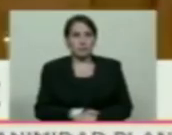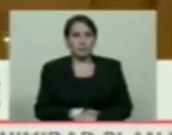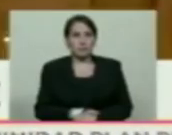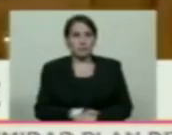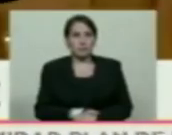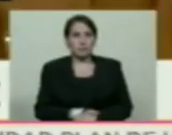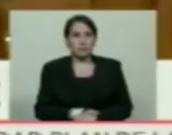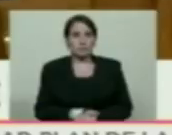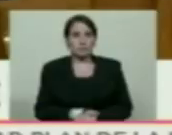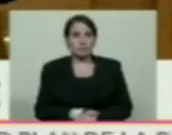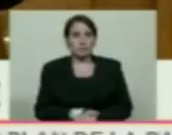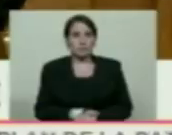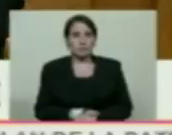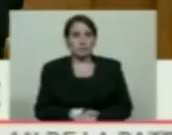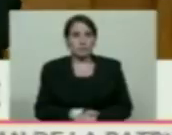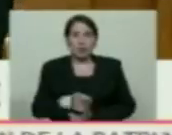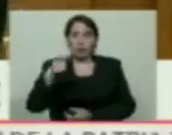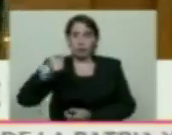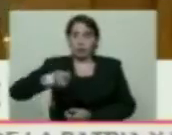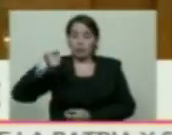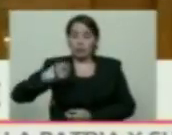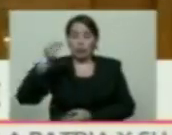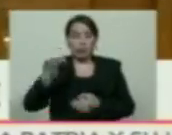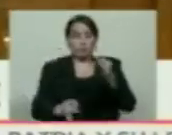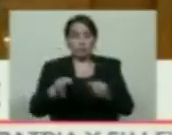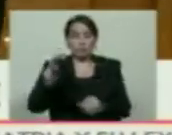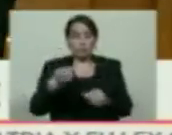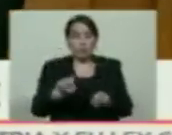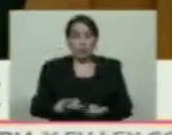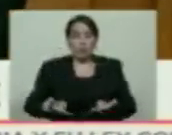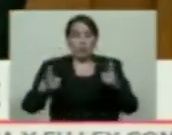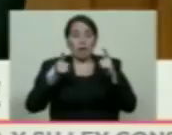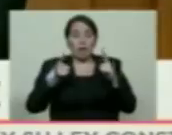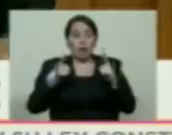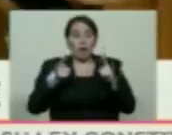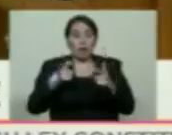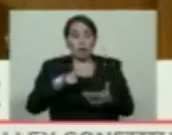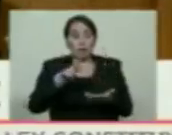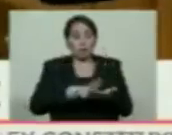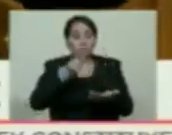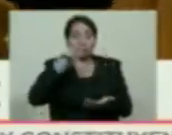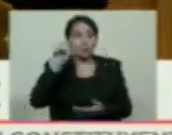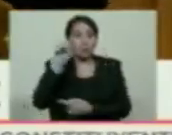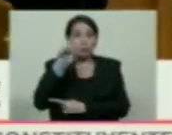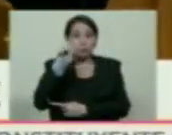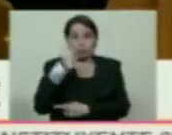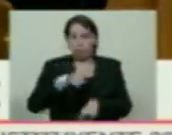Queda pues el Tribunal Supremo autorizado por esta soberanísima Asamblea Nacional Constituyente. Y démosle el tiempo a la